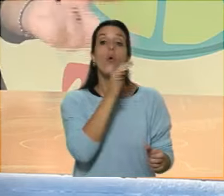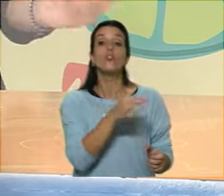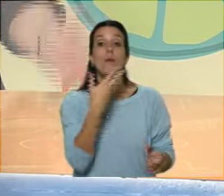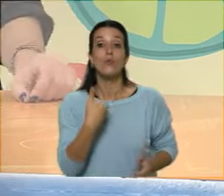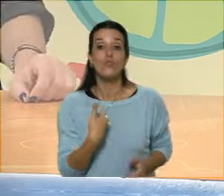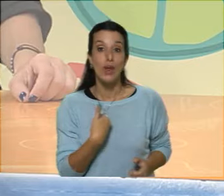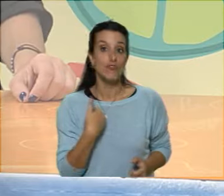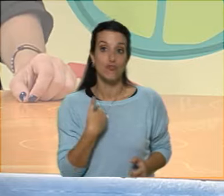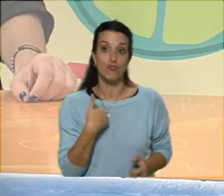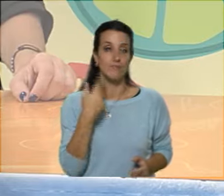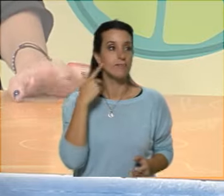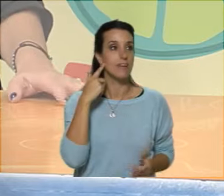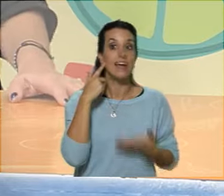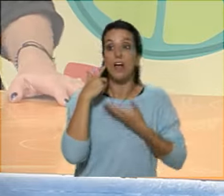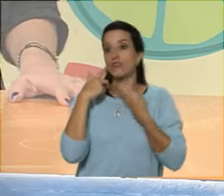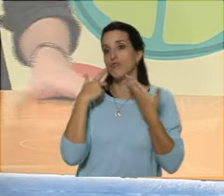que nosotros no nos... Temón.